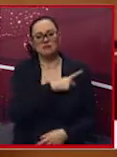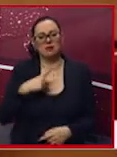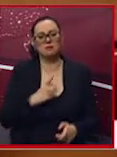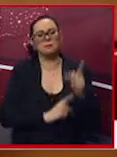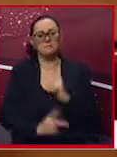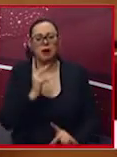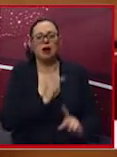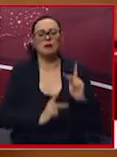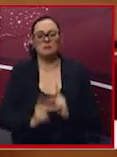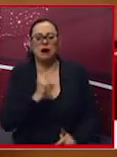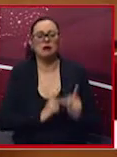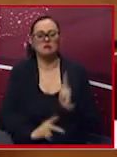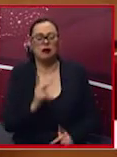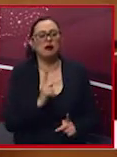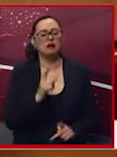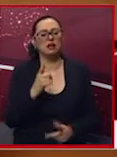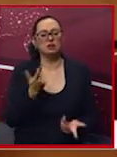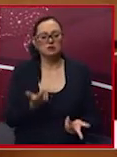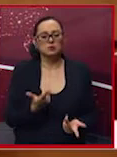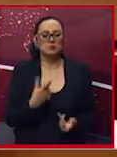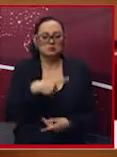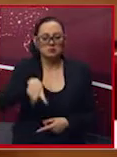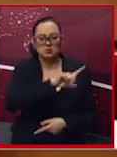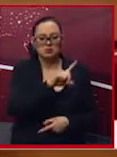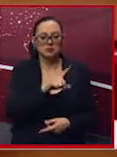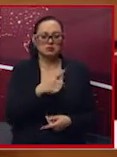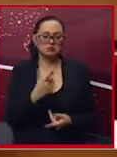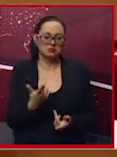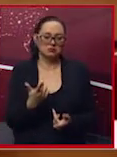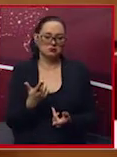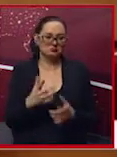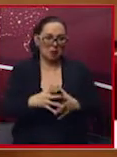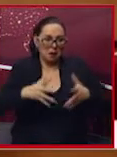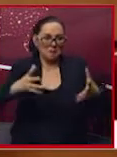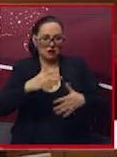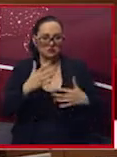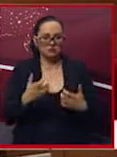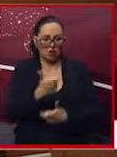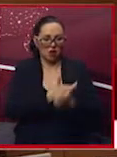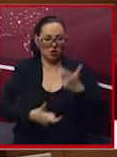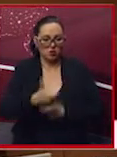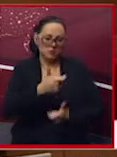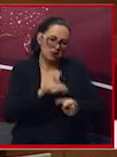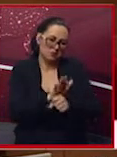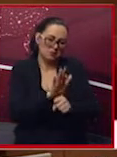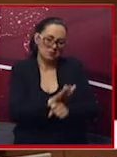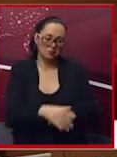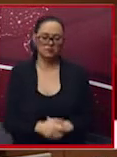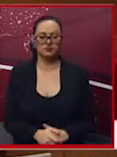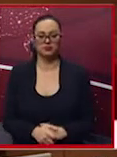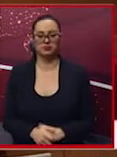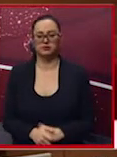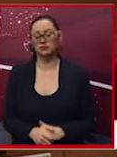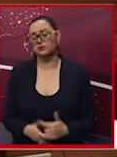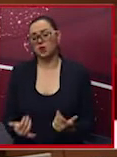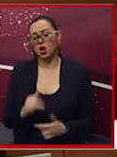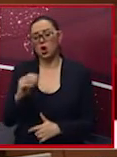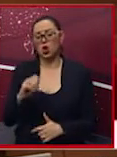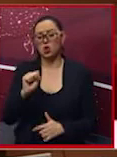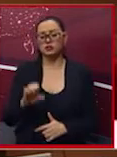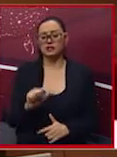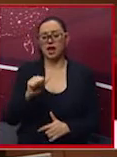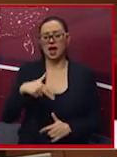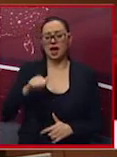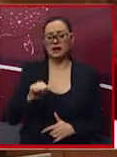yendo bien a los dueños o a los beneficiarios actuales de la macroeconomía? En sus respuestas, José Antonio González